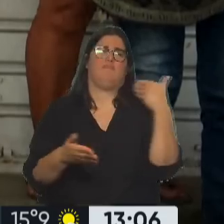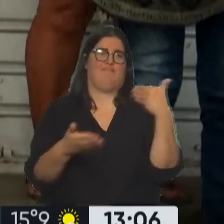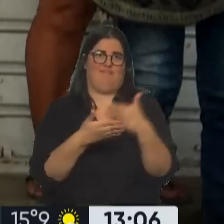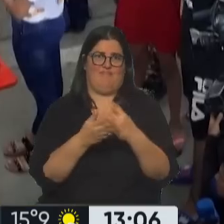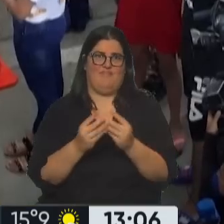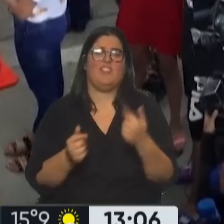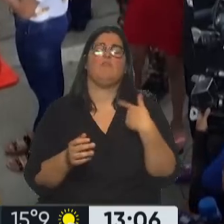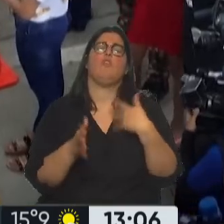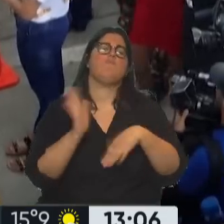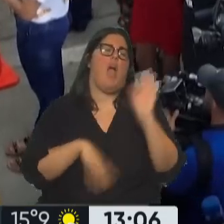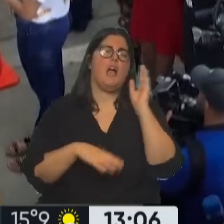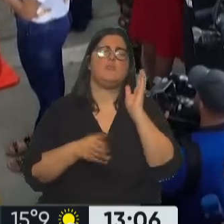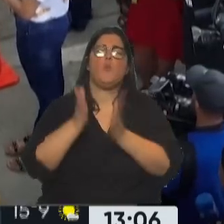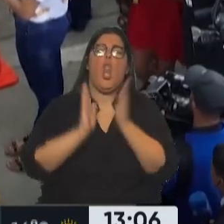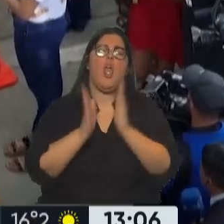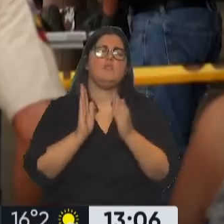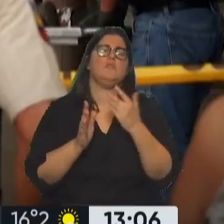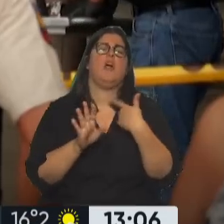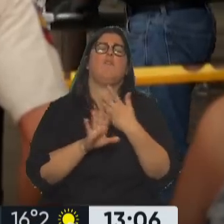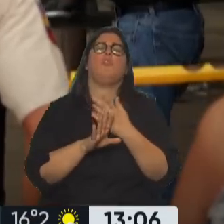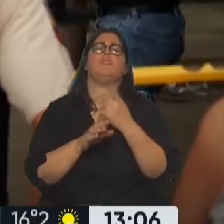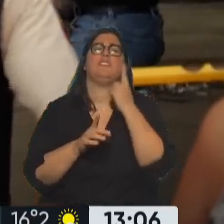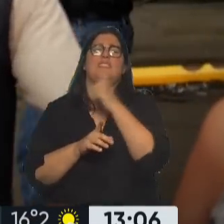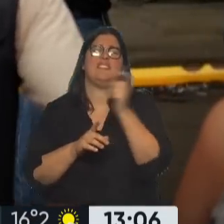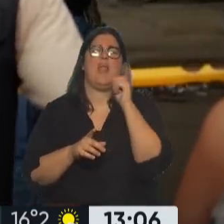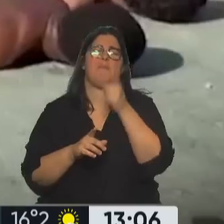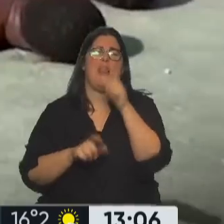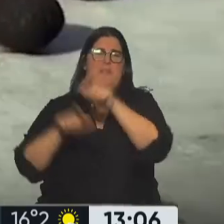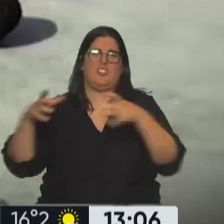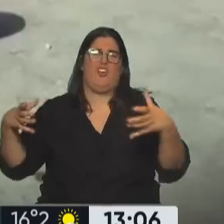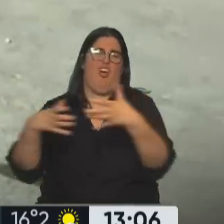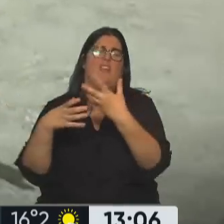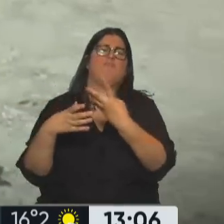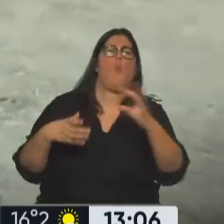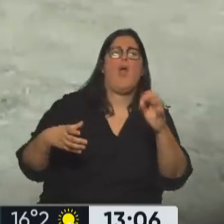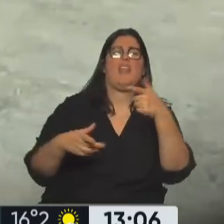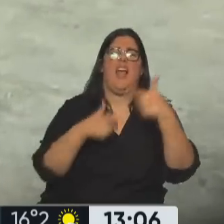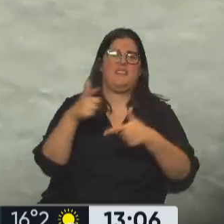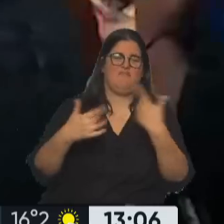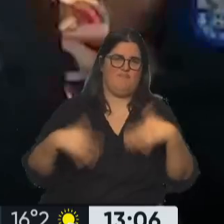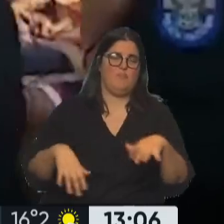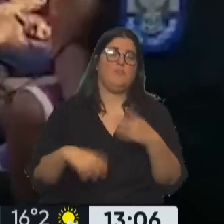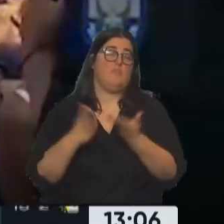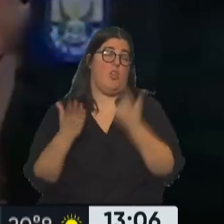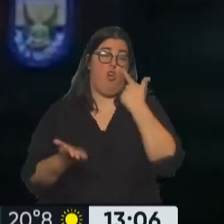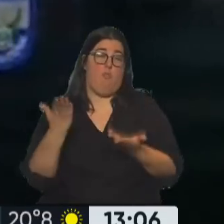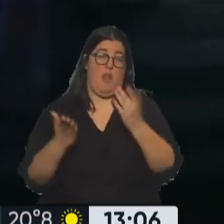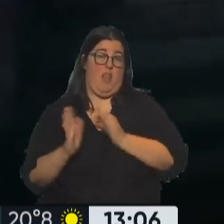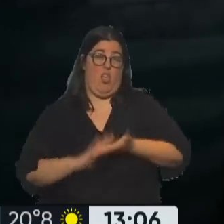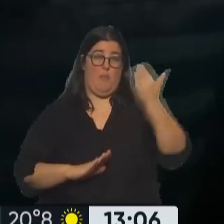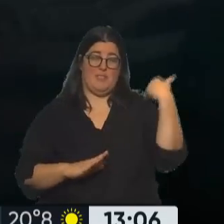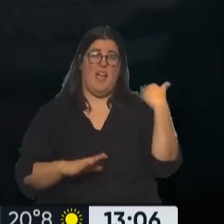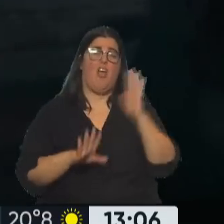pudiendo superar los 40 homicidios cada 100.000 habitantes. Para comparar, el año 2022 fue el que mostró el